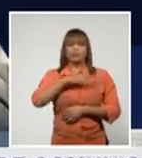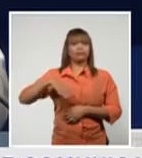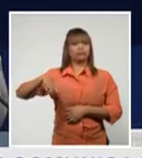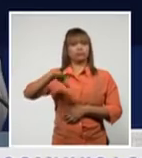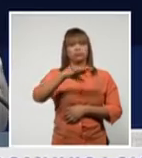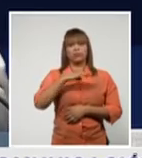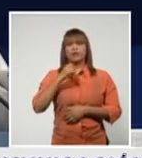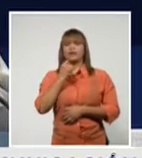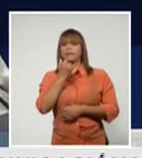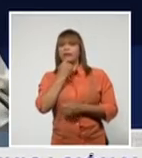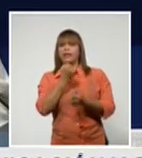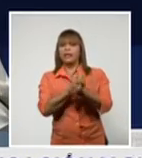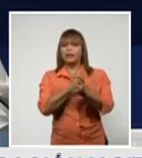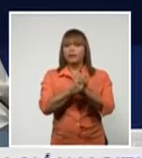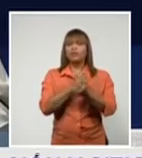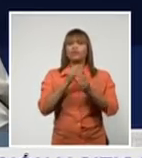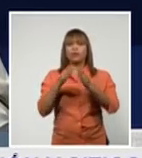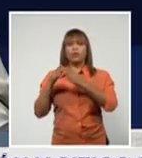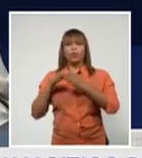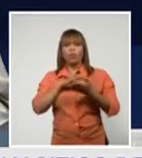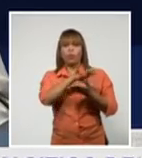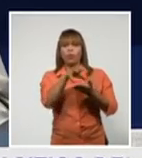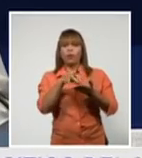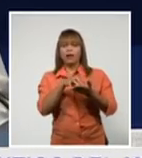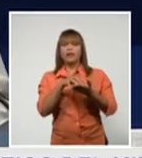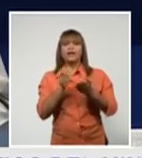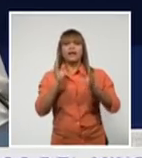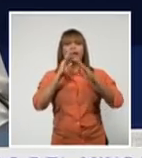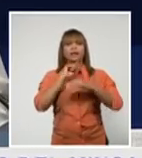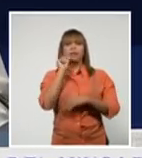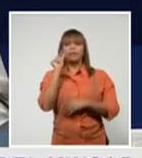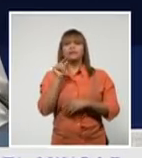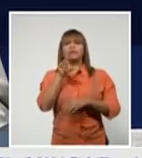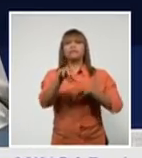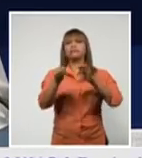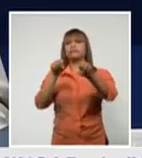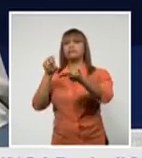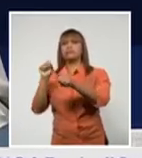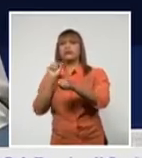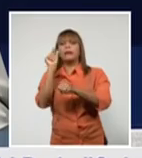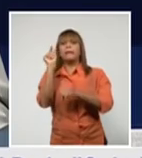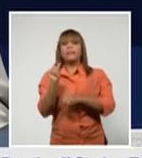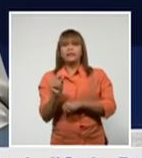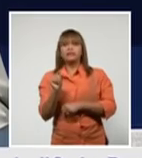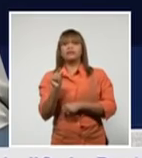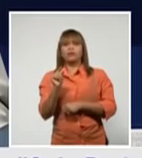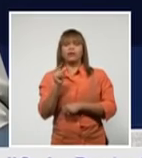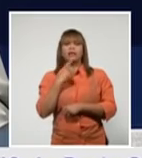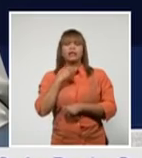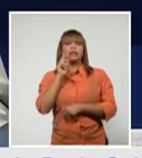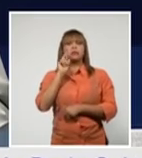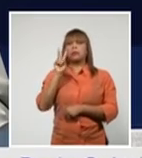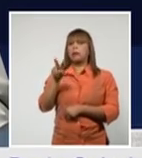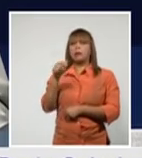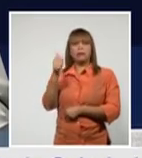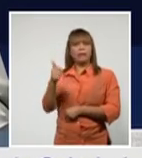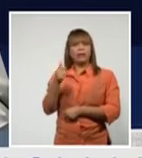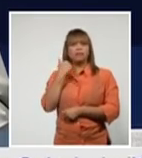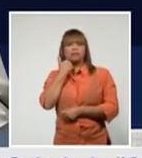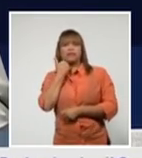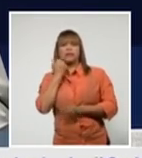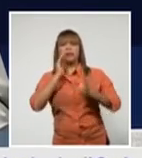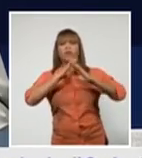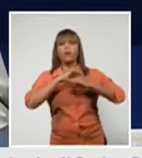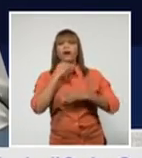riesgo, poblaciones que no han tenido caso, para poder detectar personas asintomáticas que no se detectan